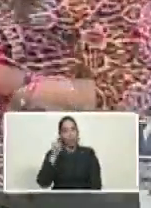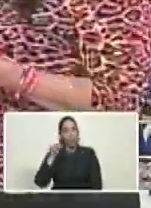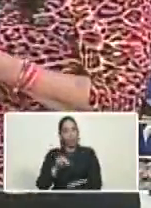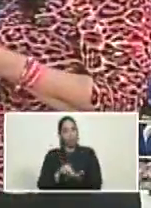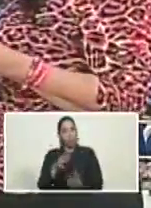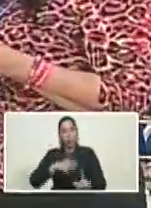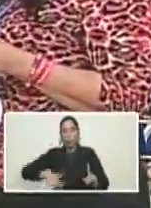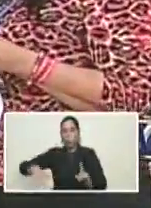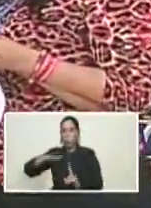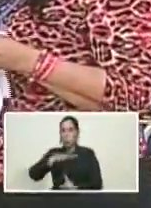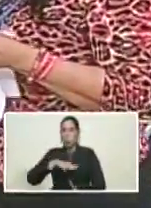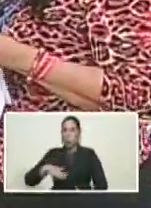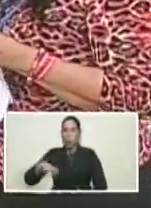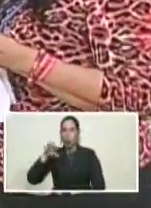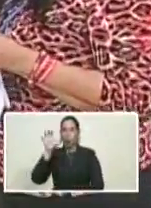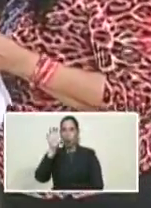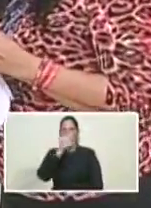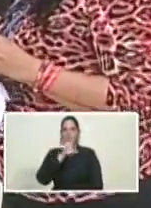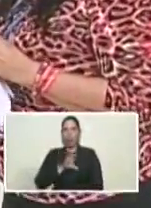los estados.